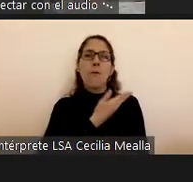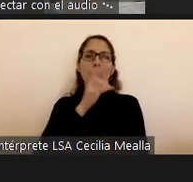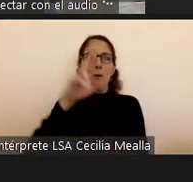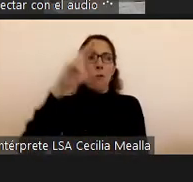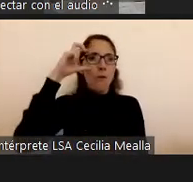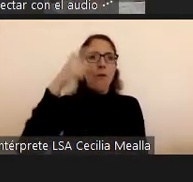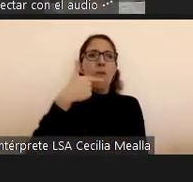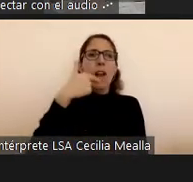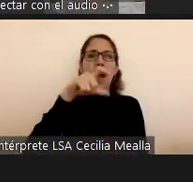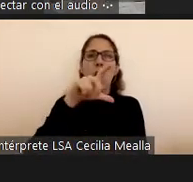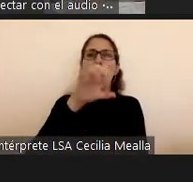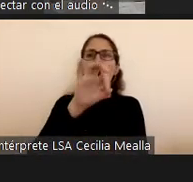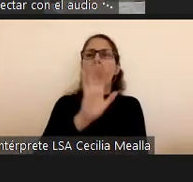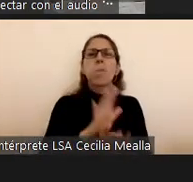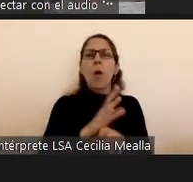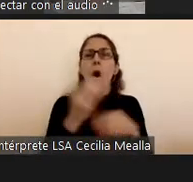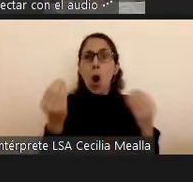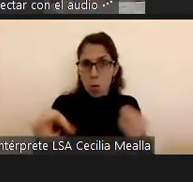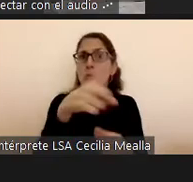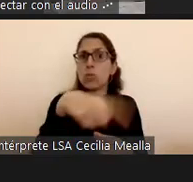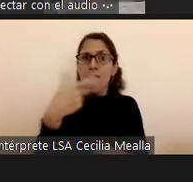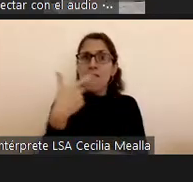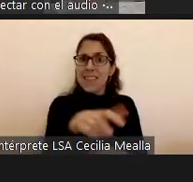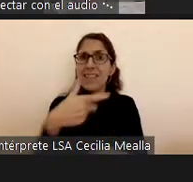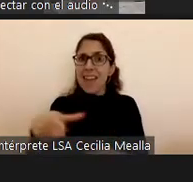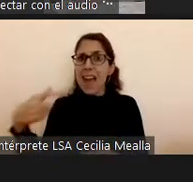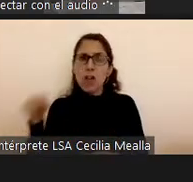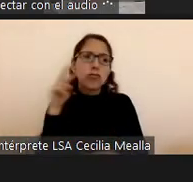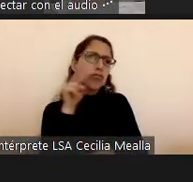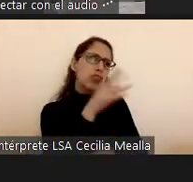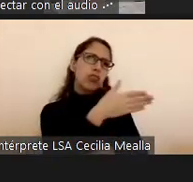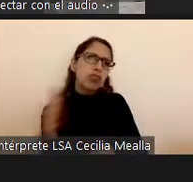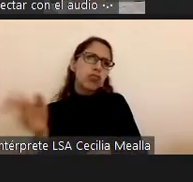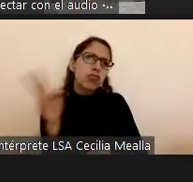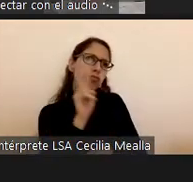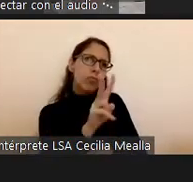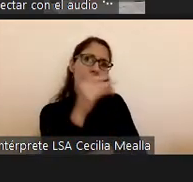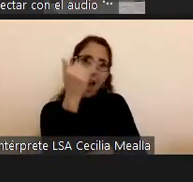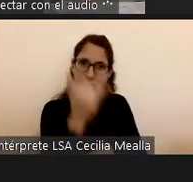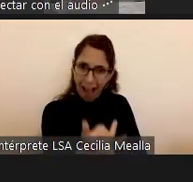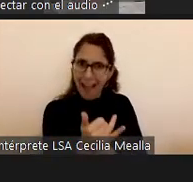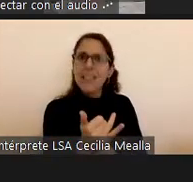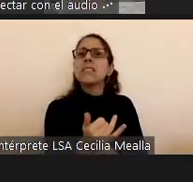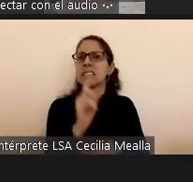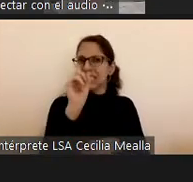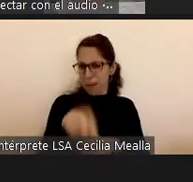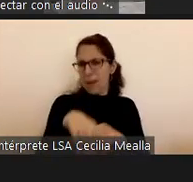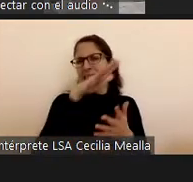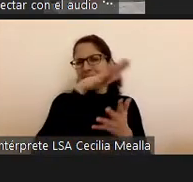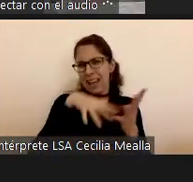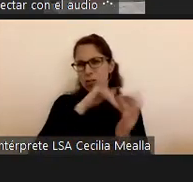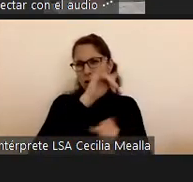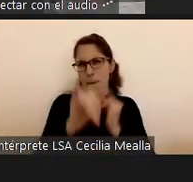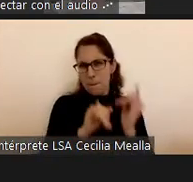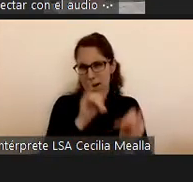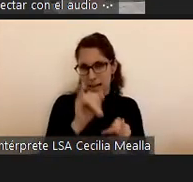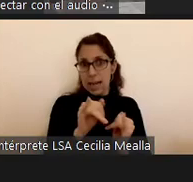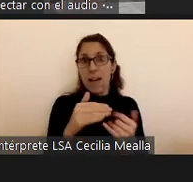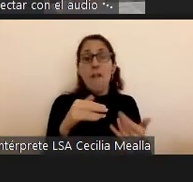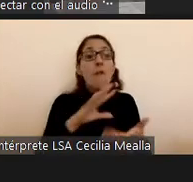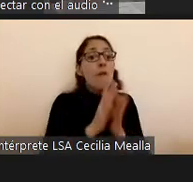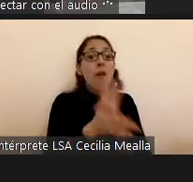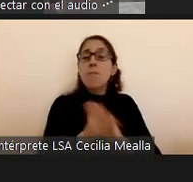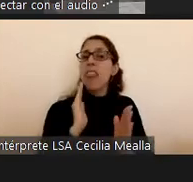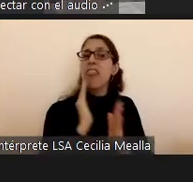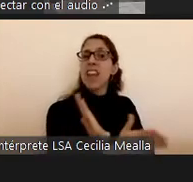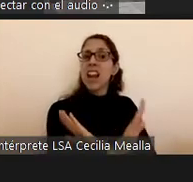que visualicen, lo pueden mirar de ahí, también está explicado en el documento qué datos nos permite visualizar